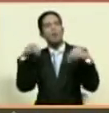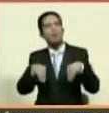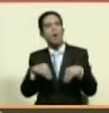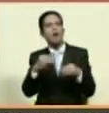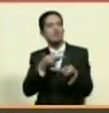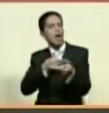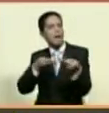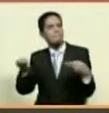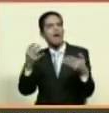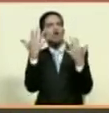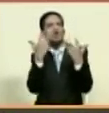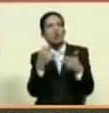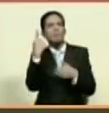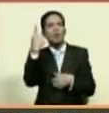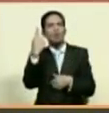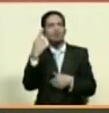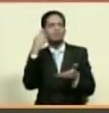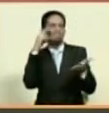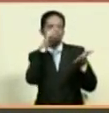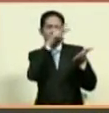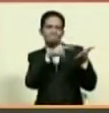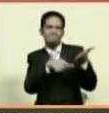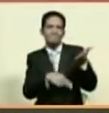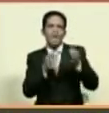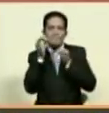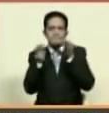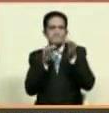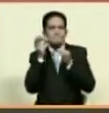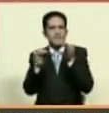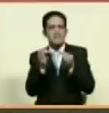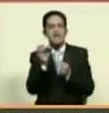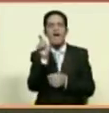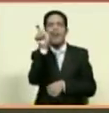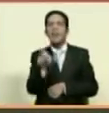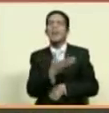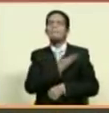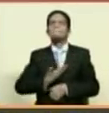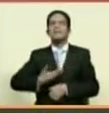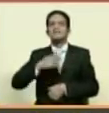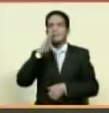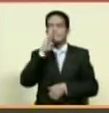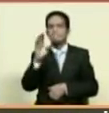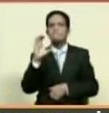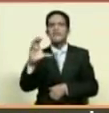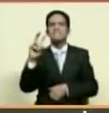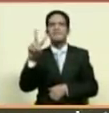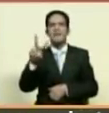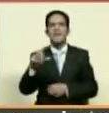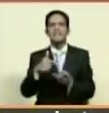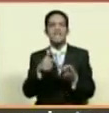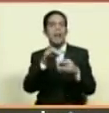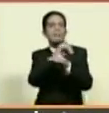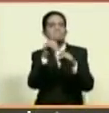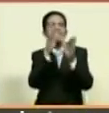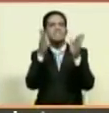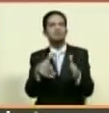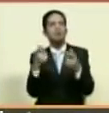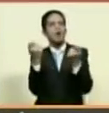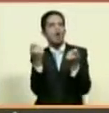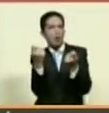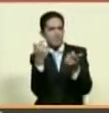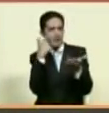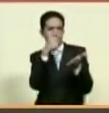1, ampliamente explicado por el presidente del Banco Central y nuestro ministro del Poder Popular de Economía y